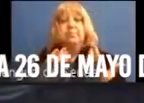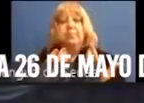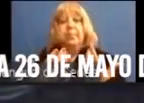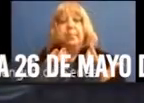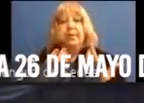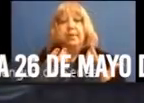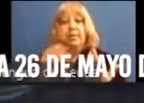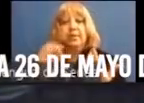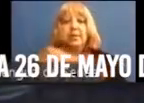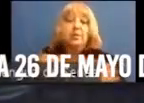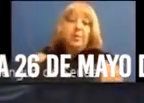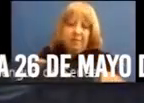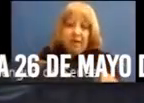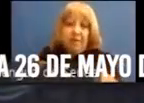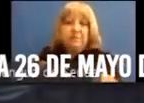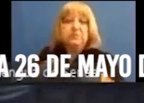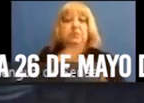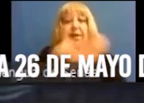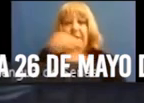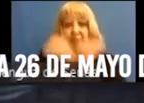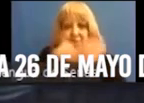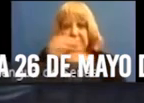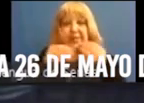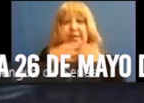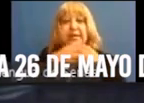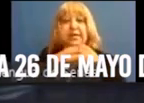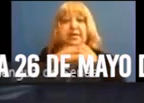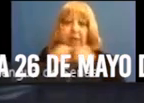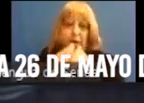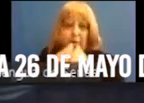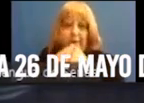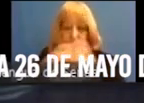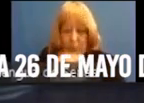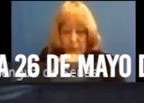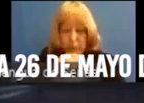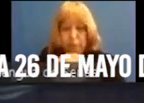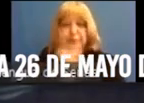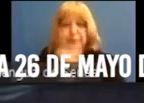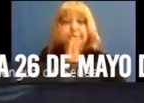Saber, un abrazo para toda su familia y que sepa que los acompañamos.